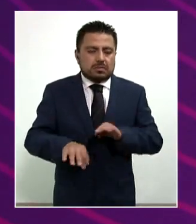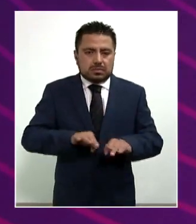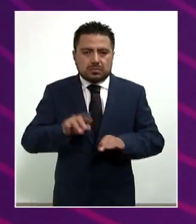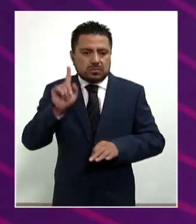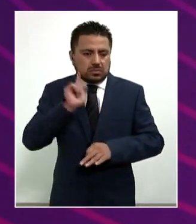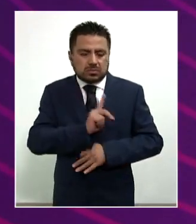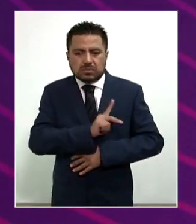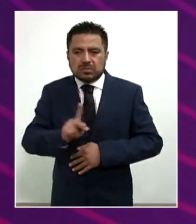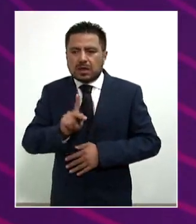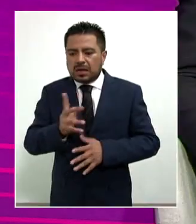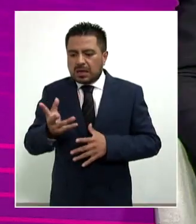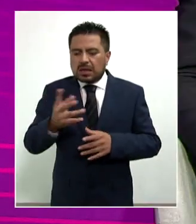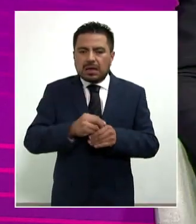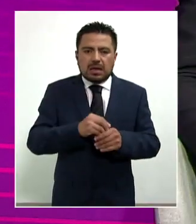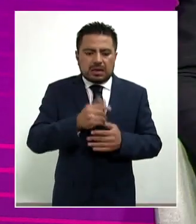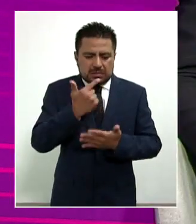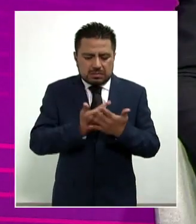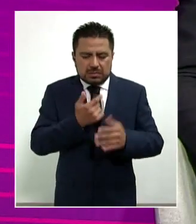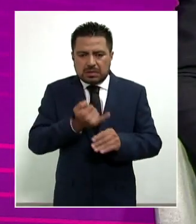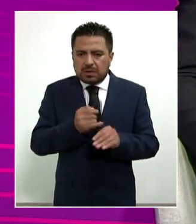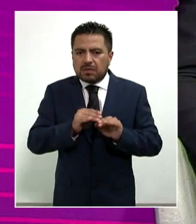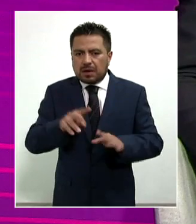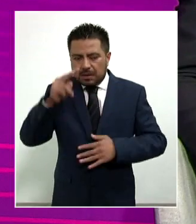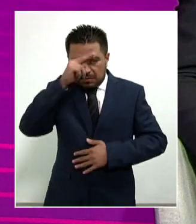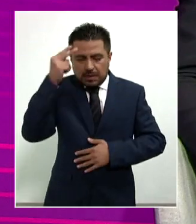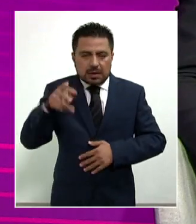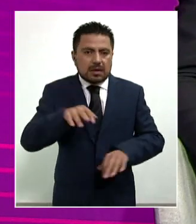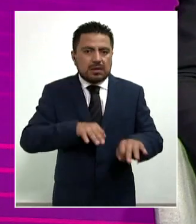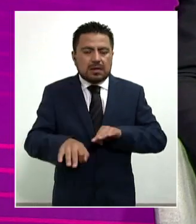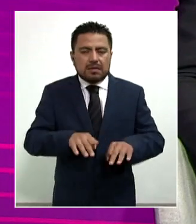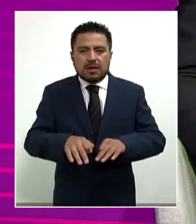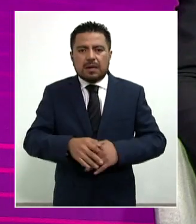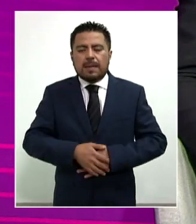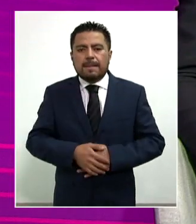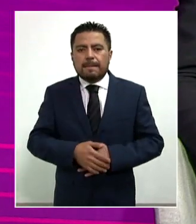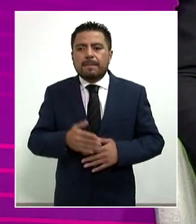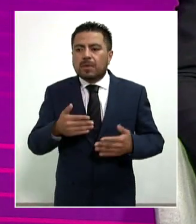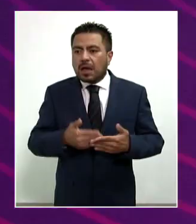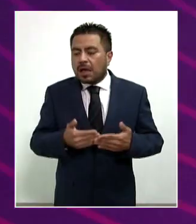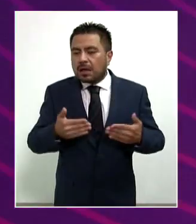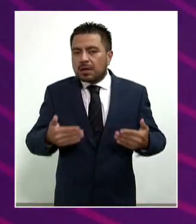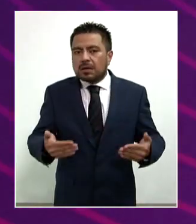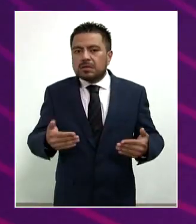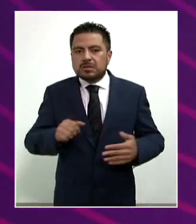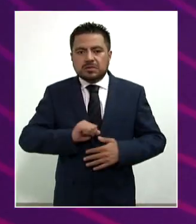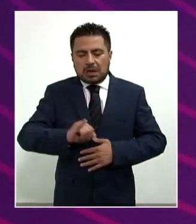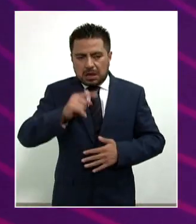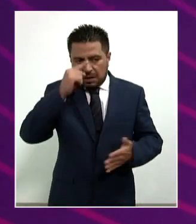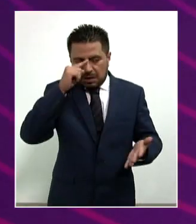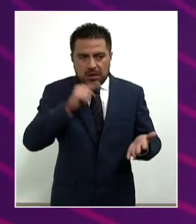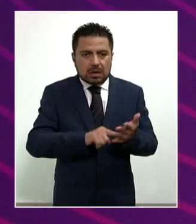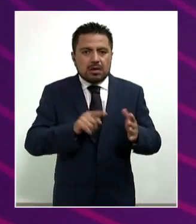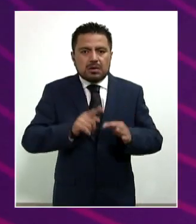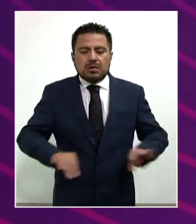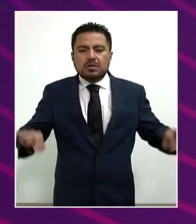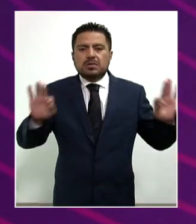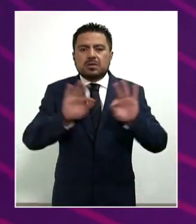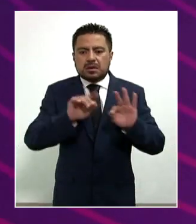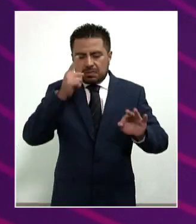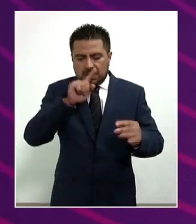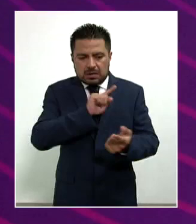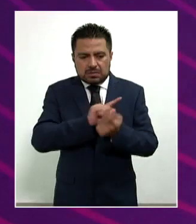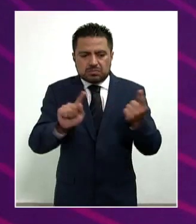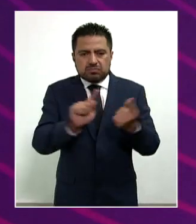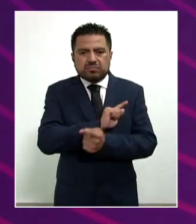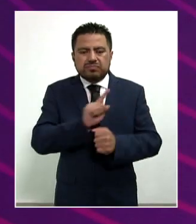feminismo lo acreditan las estadísticas mexicanas de trabajo. Entonces, sí creo que es importante que para